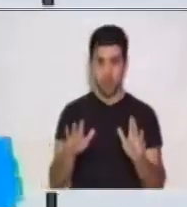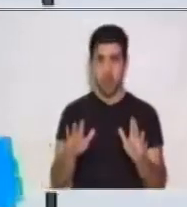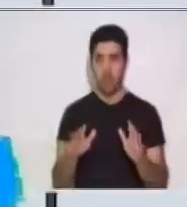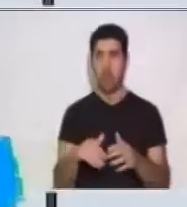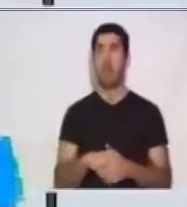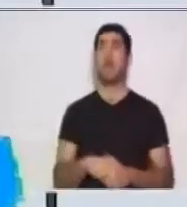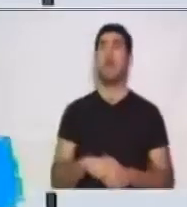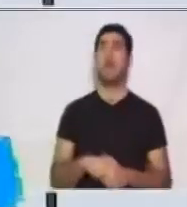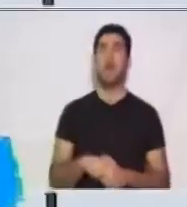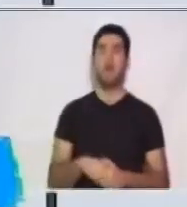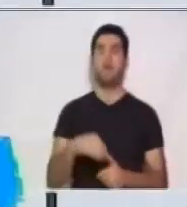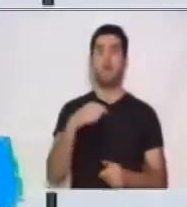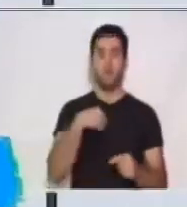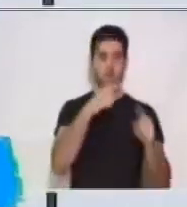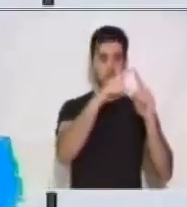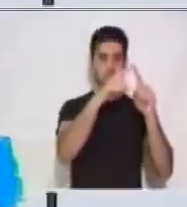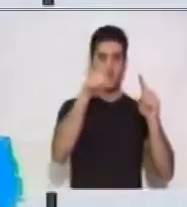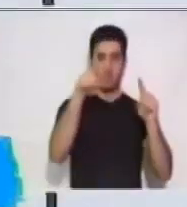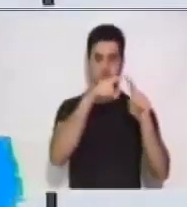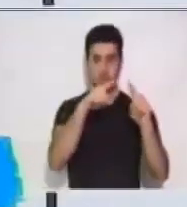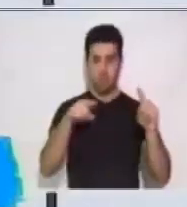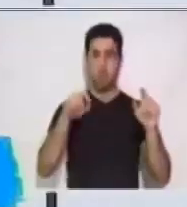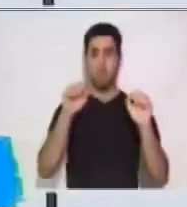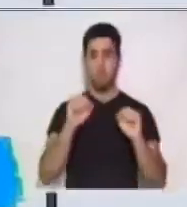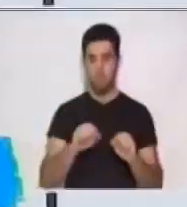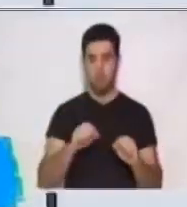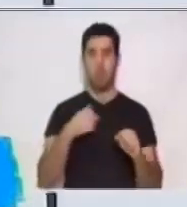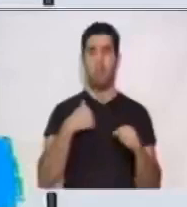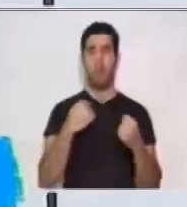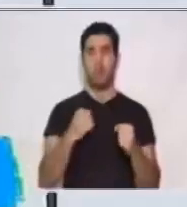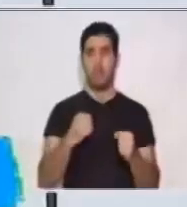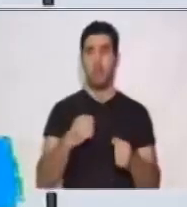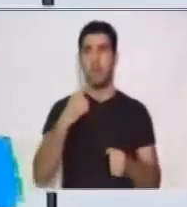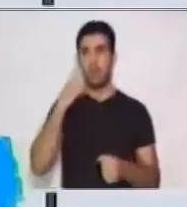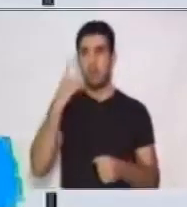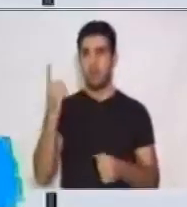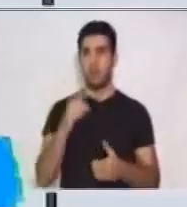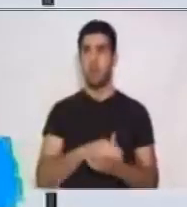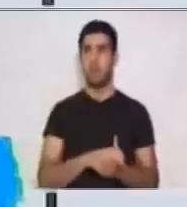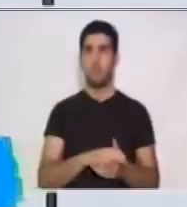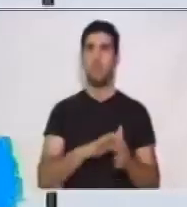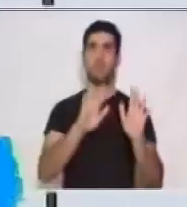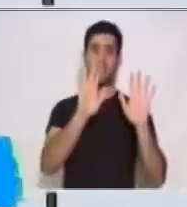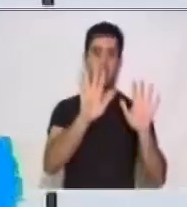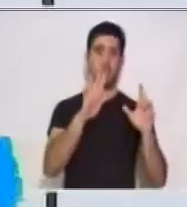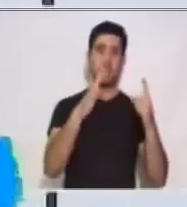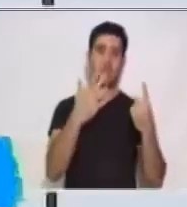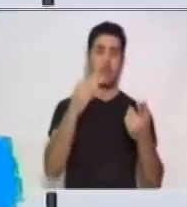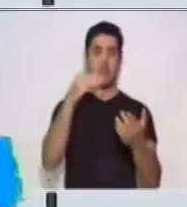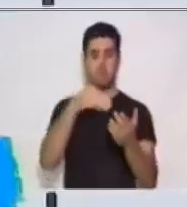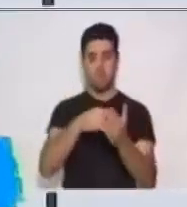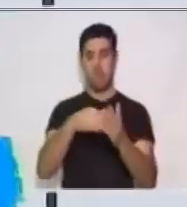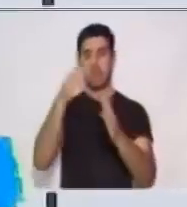ahora lo que tengo es ya un producto que puedo operar. 16.000 por 1 me va a